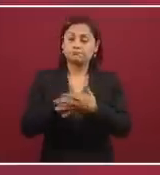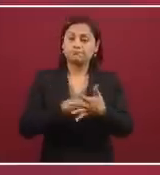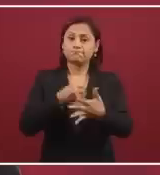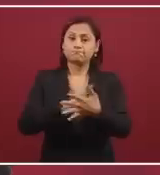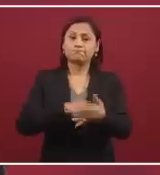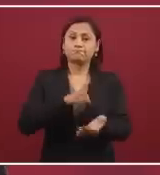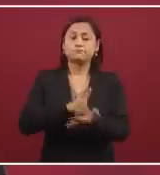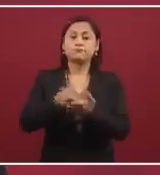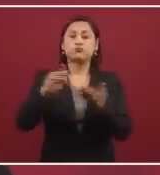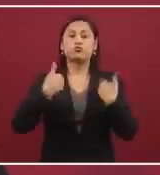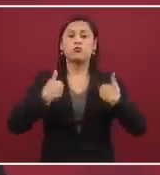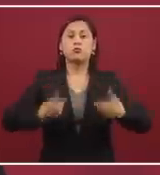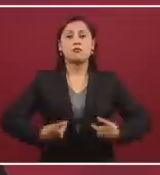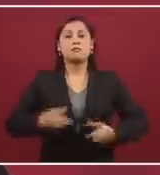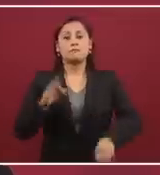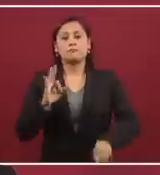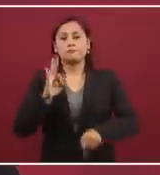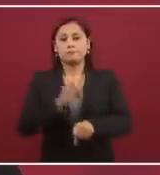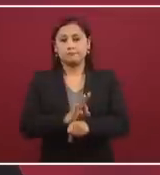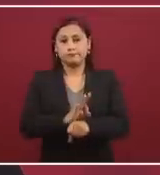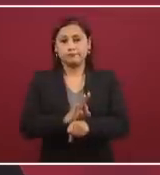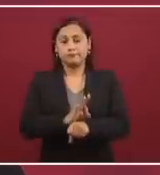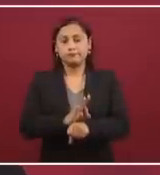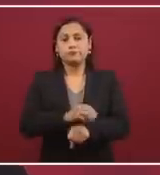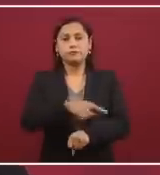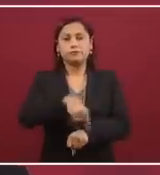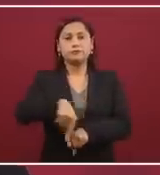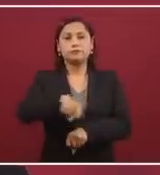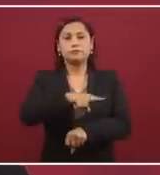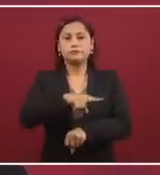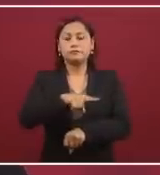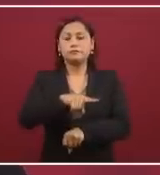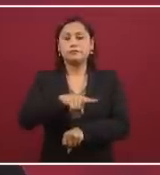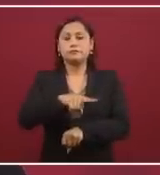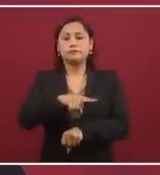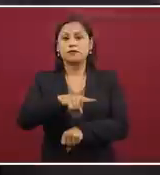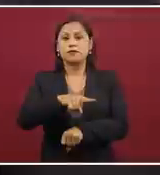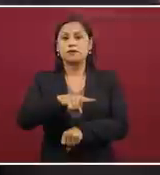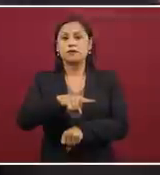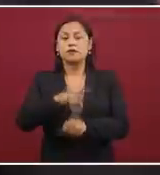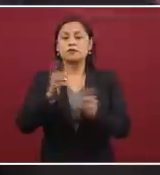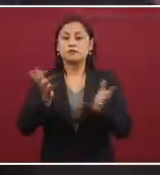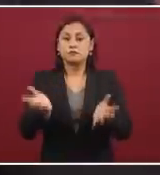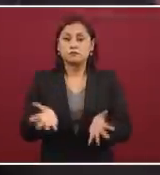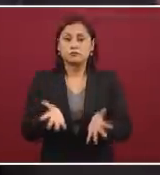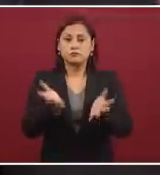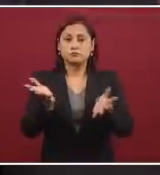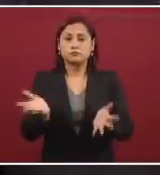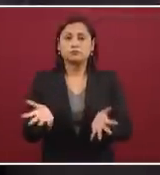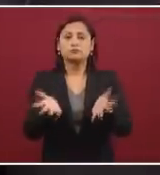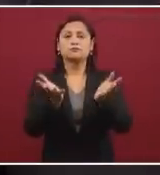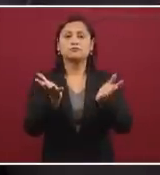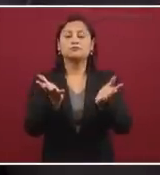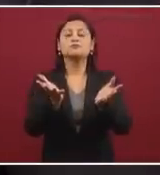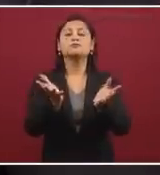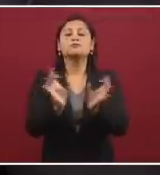están promoviendo una posible